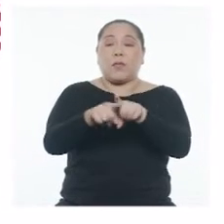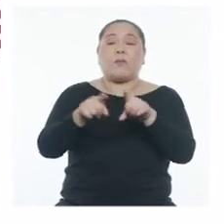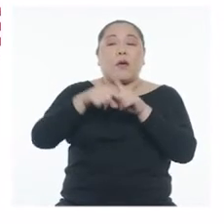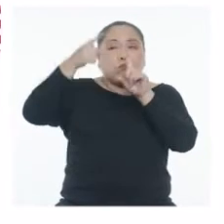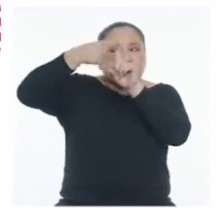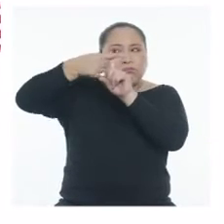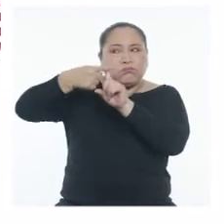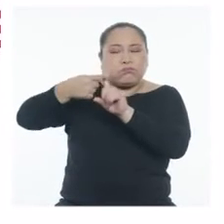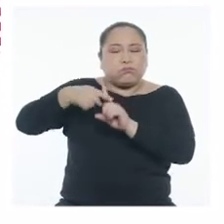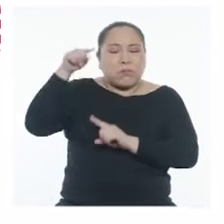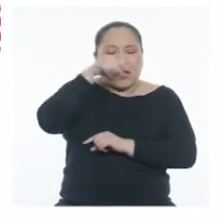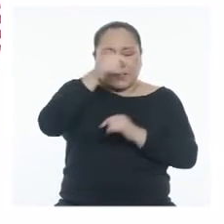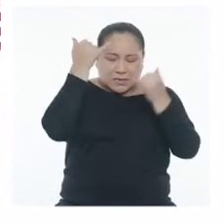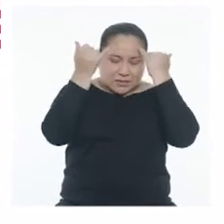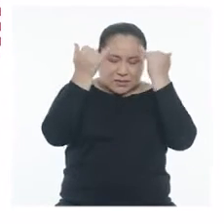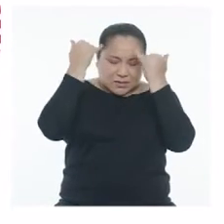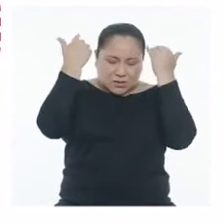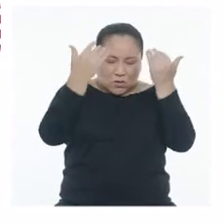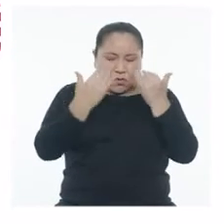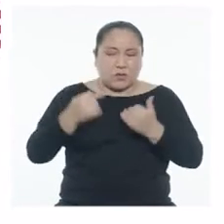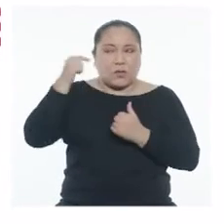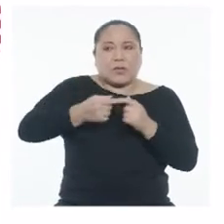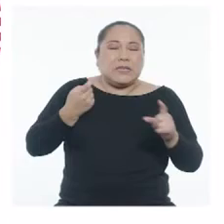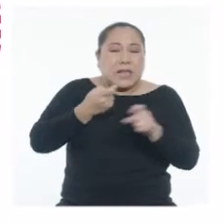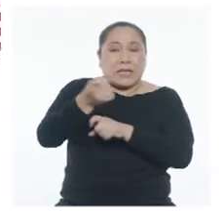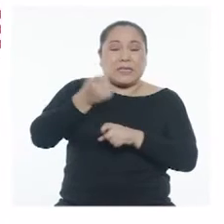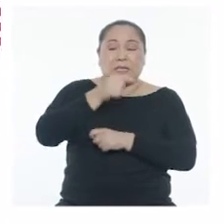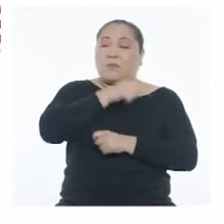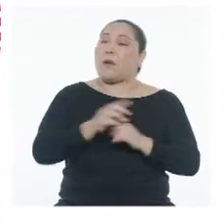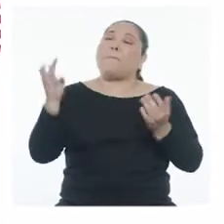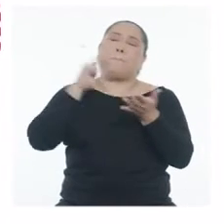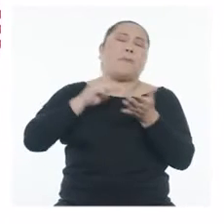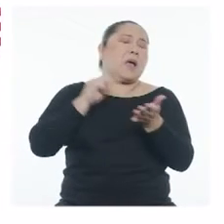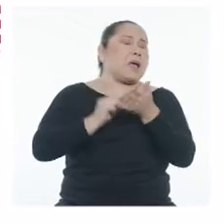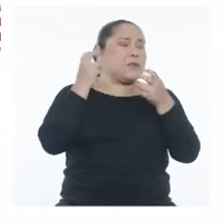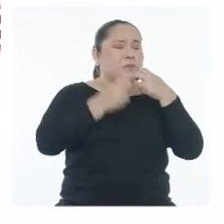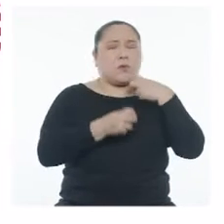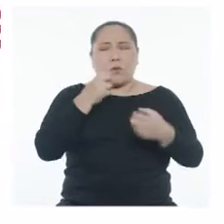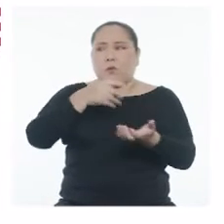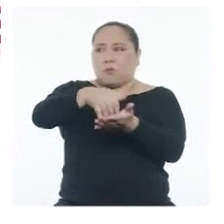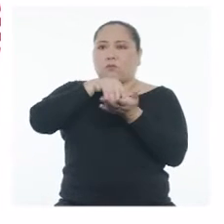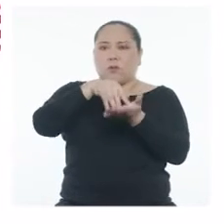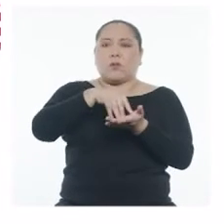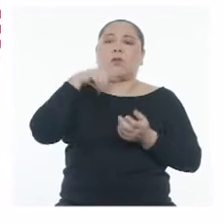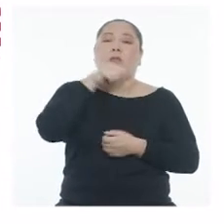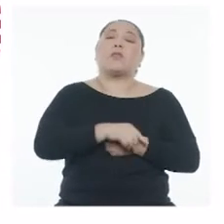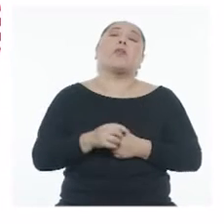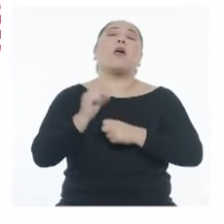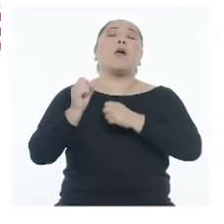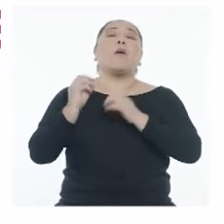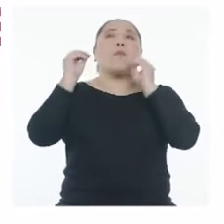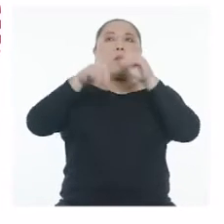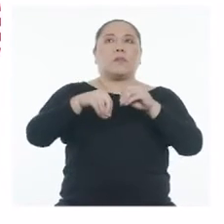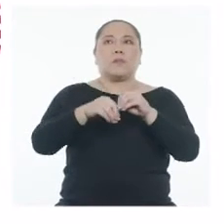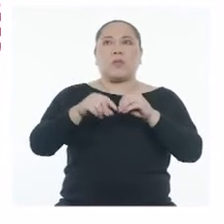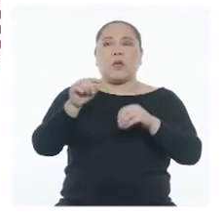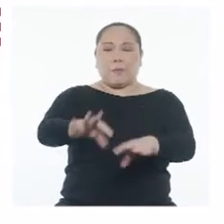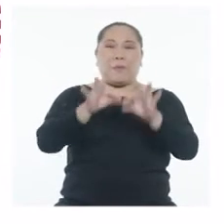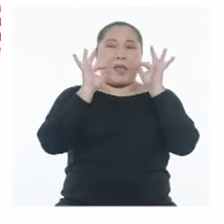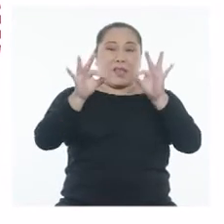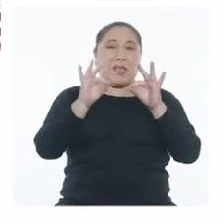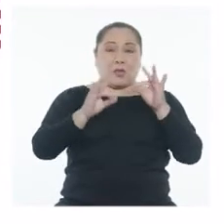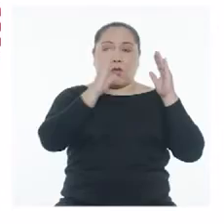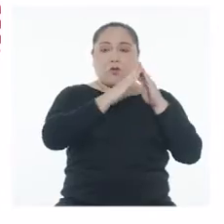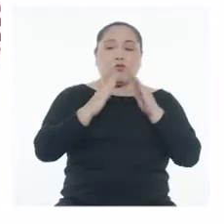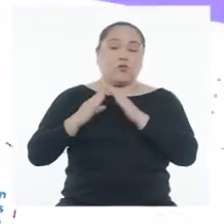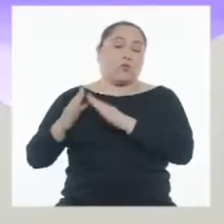la sumatoria de esos factores inciden entre ellos y producen mayores niveles de vulnerabilidad y exposición a la